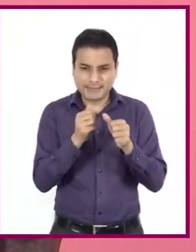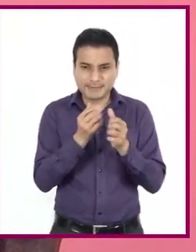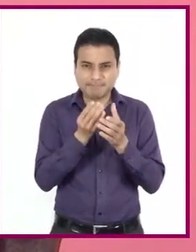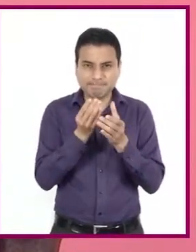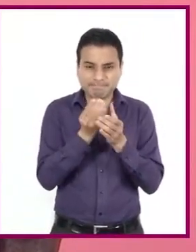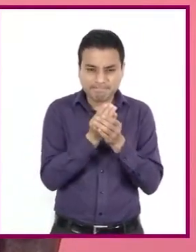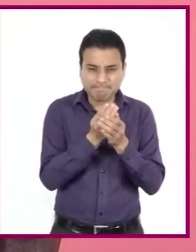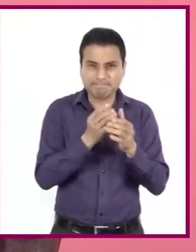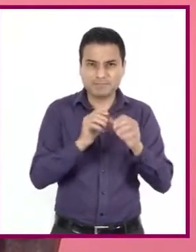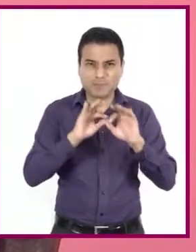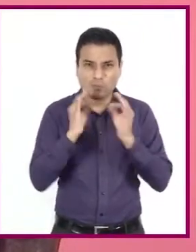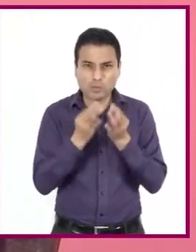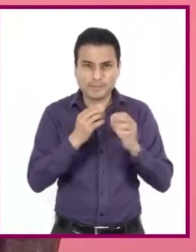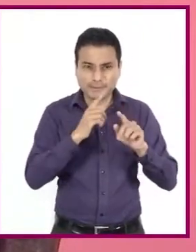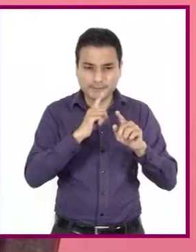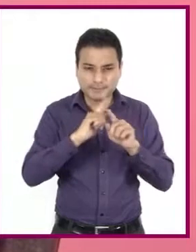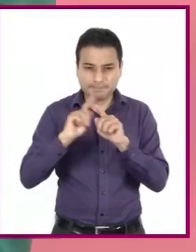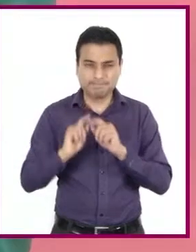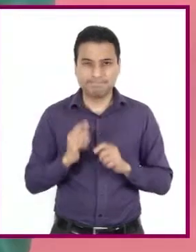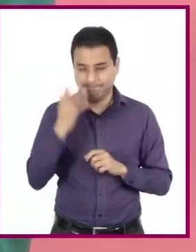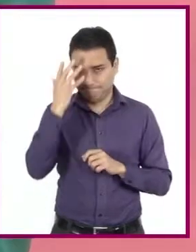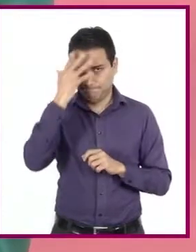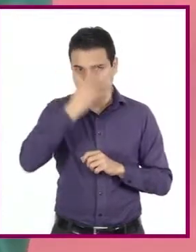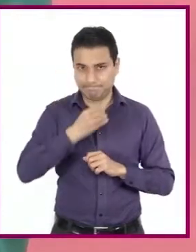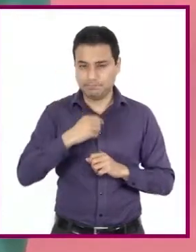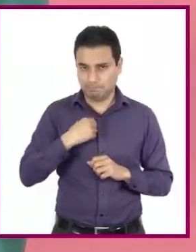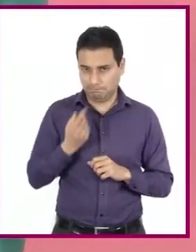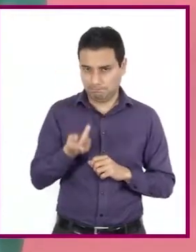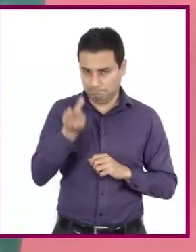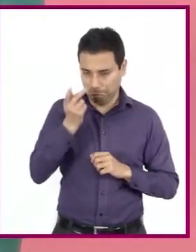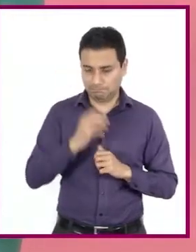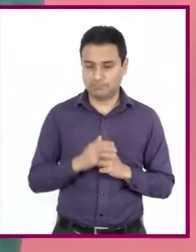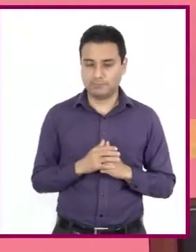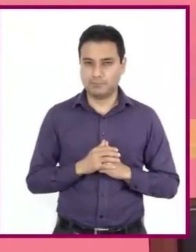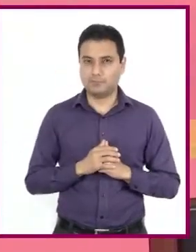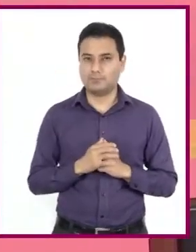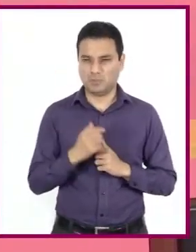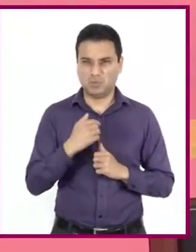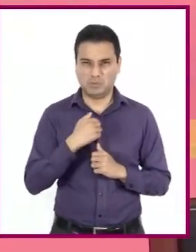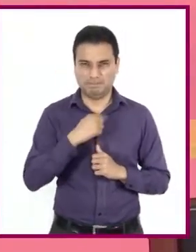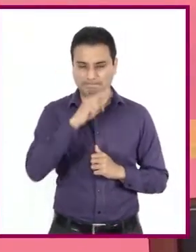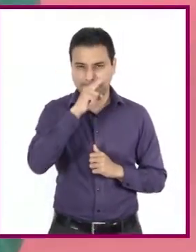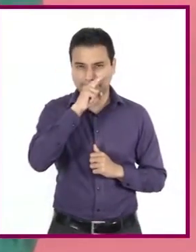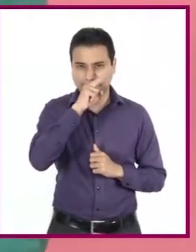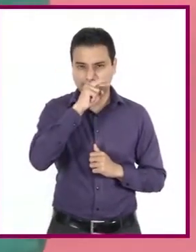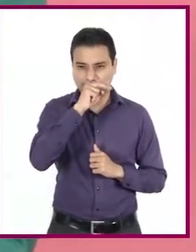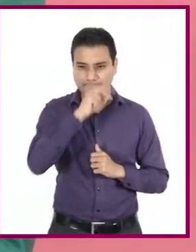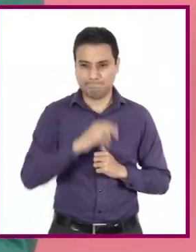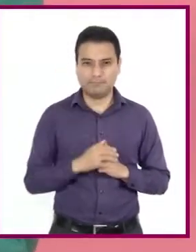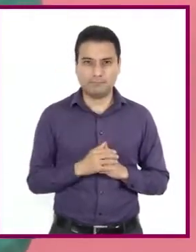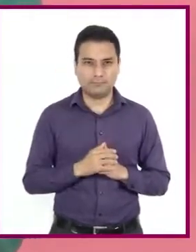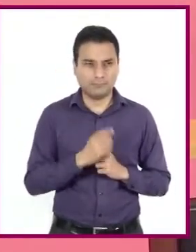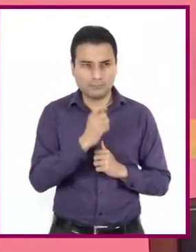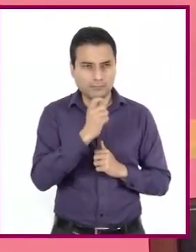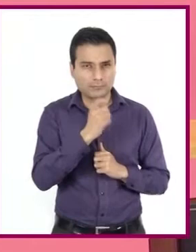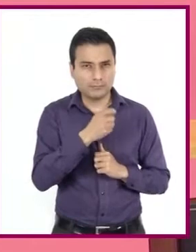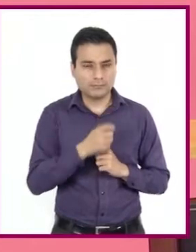para causar un mayor impacto en los lectores, quiero preguntarle algo que me tiene muy preocupado. ¿De qué se